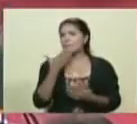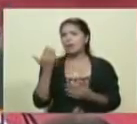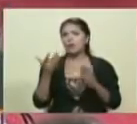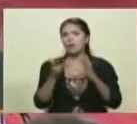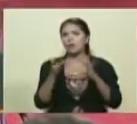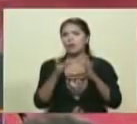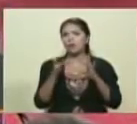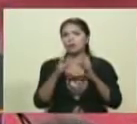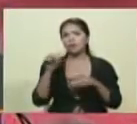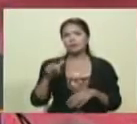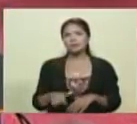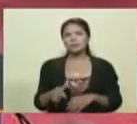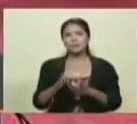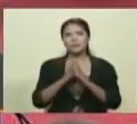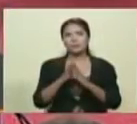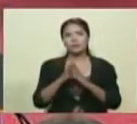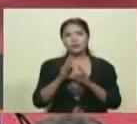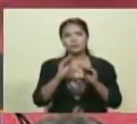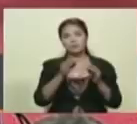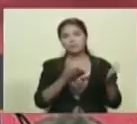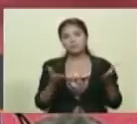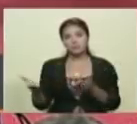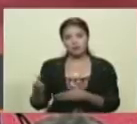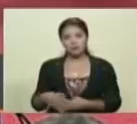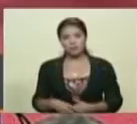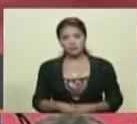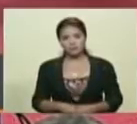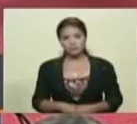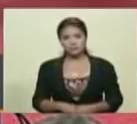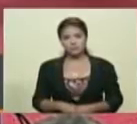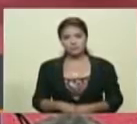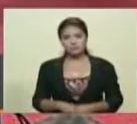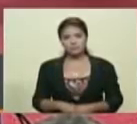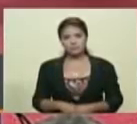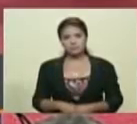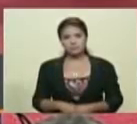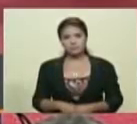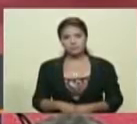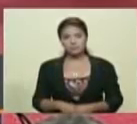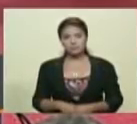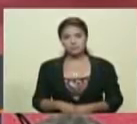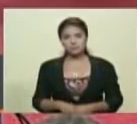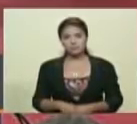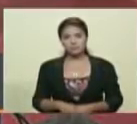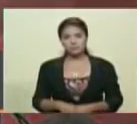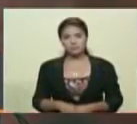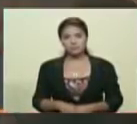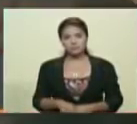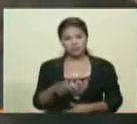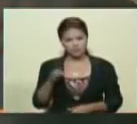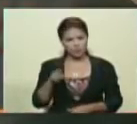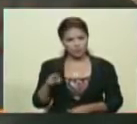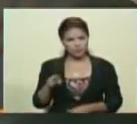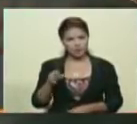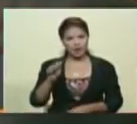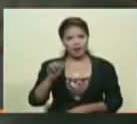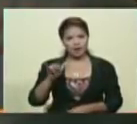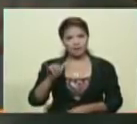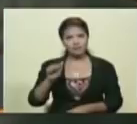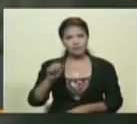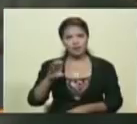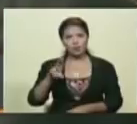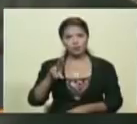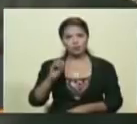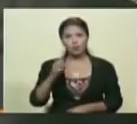aquí, Escalona? Invitado. ¿Será? No, deja que entre para ver. Seguro, Ayacucho. ¿Cuál es la